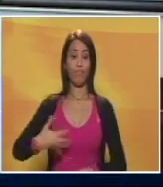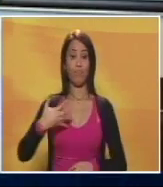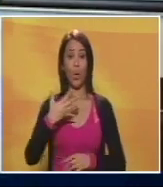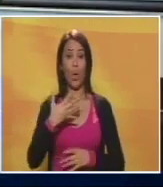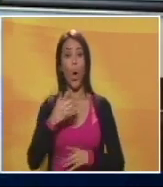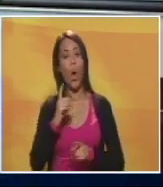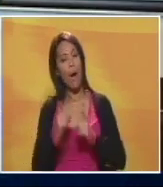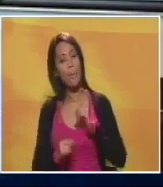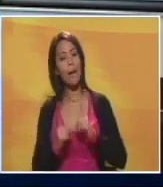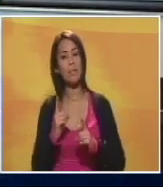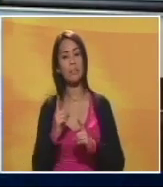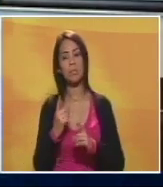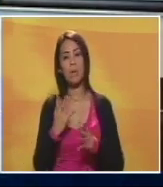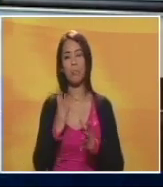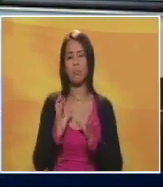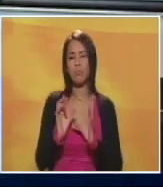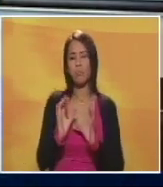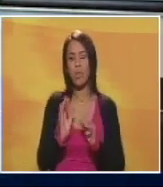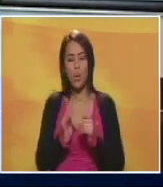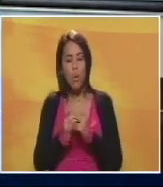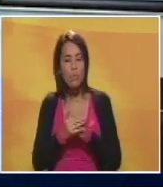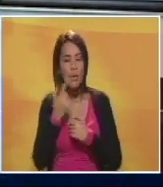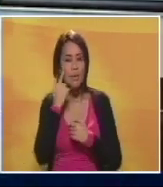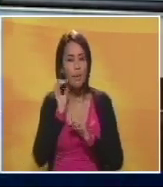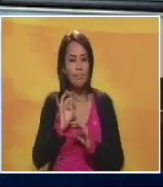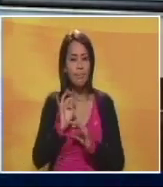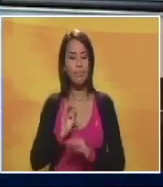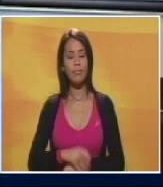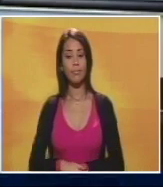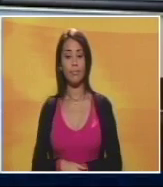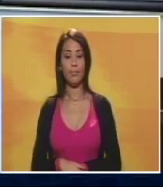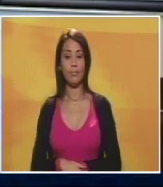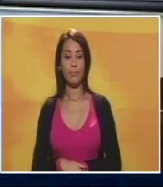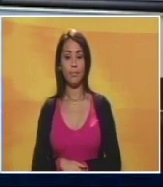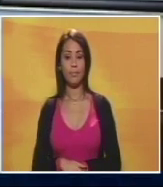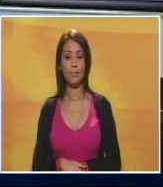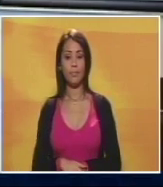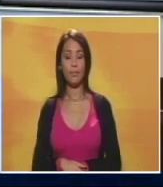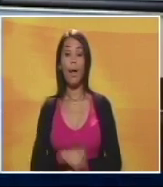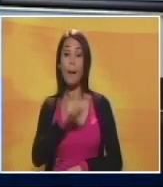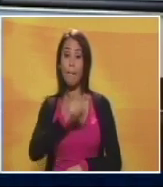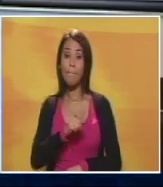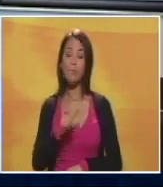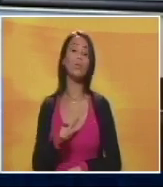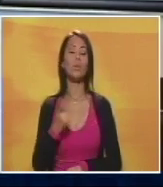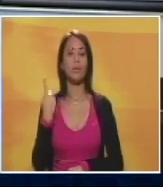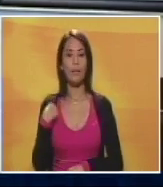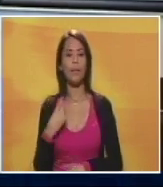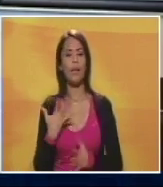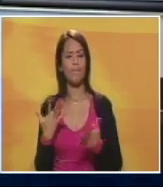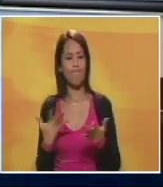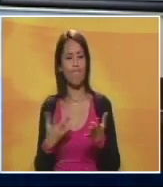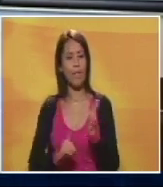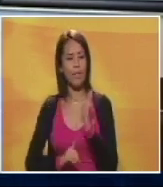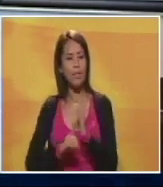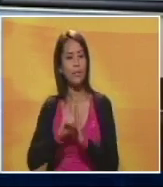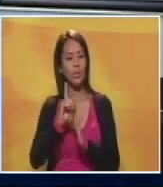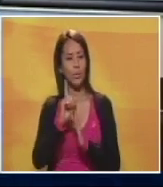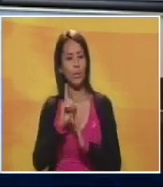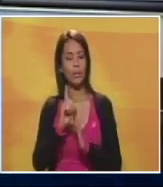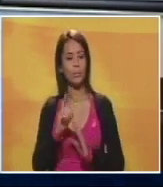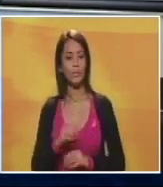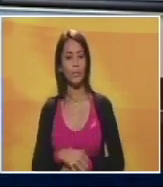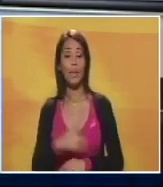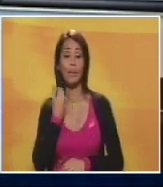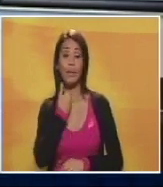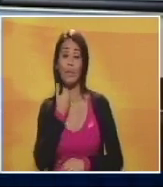discretas, pero la gente que tiene psoriasis que puede desarrollar esta